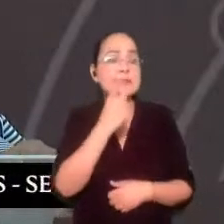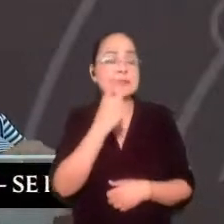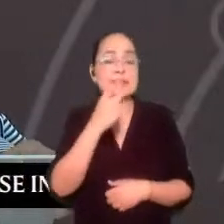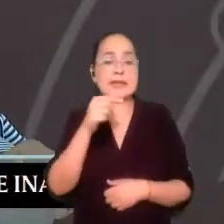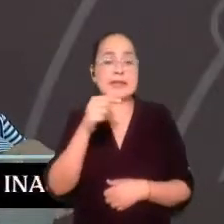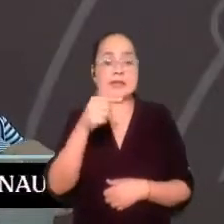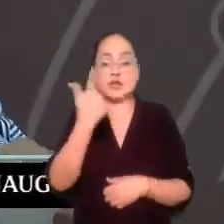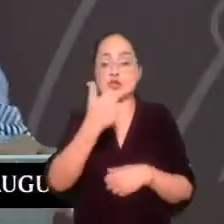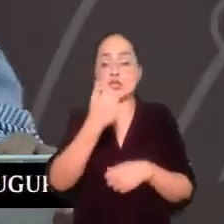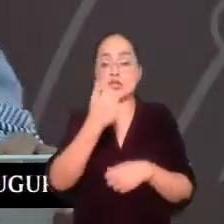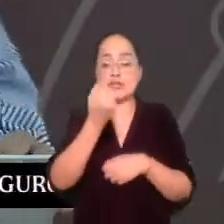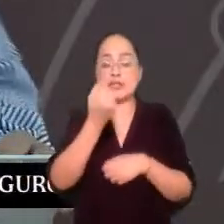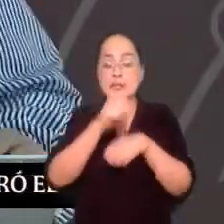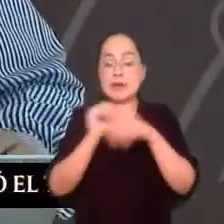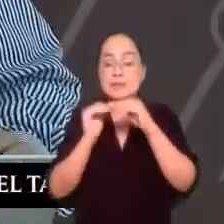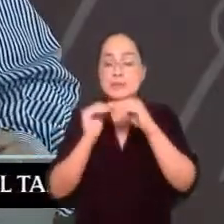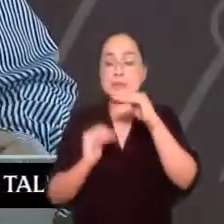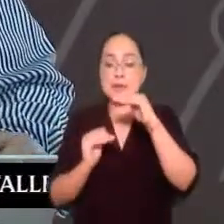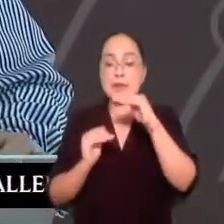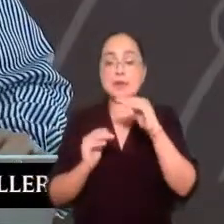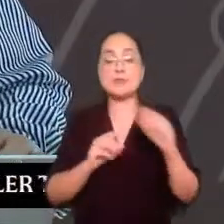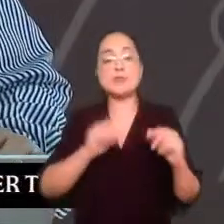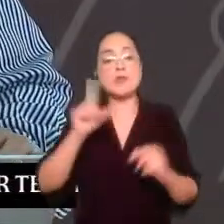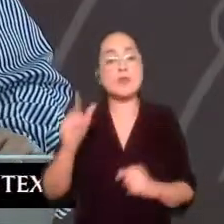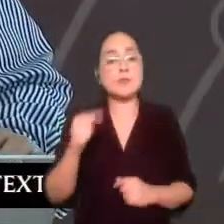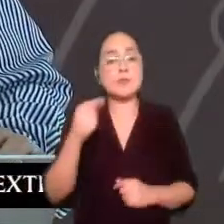México y finalmente